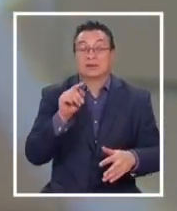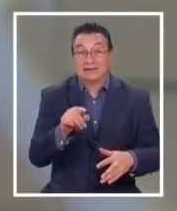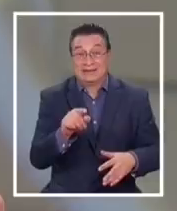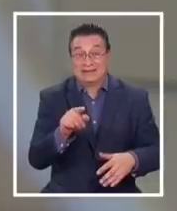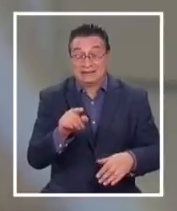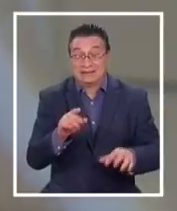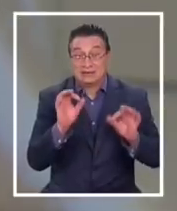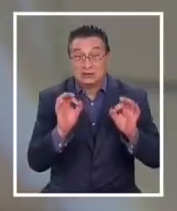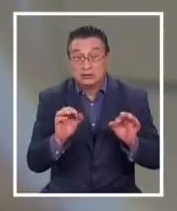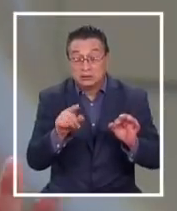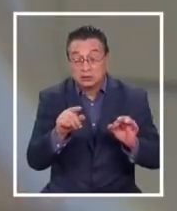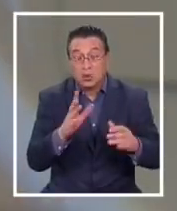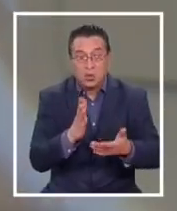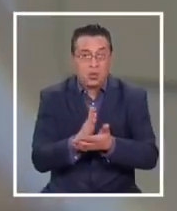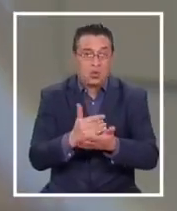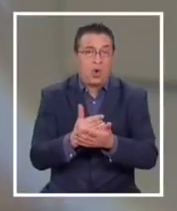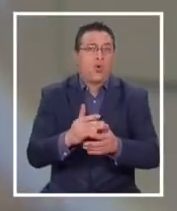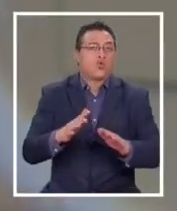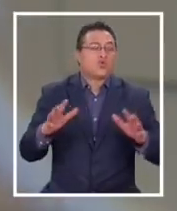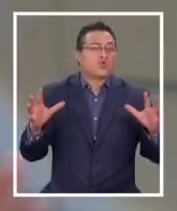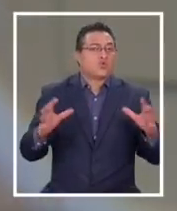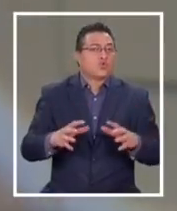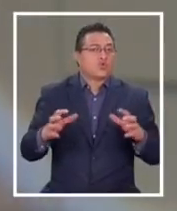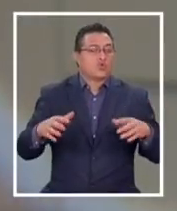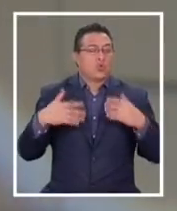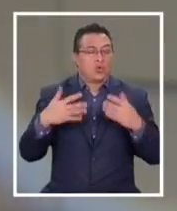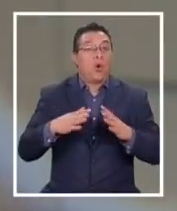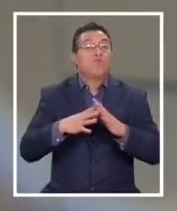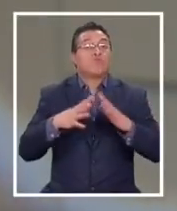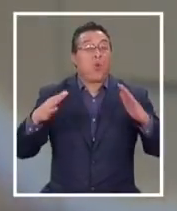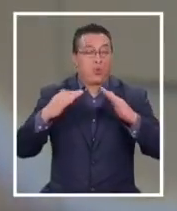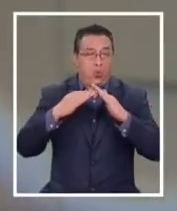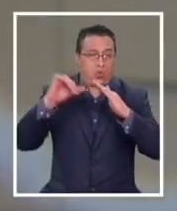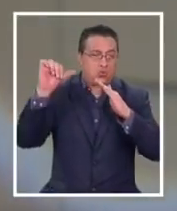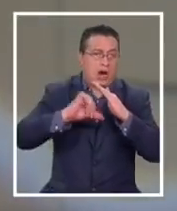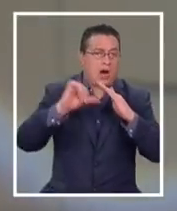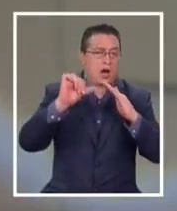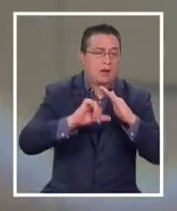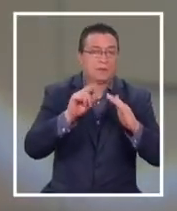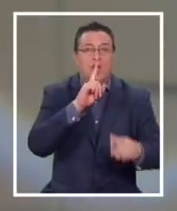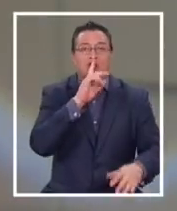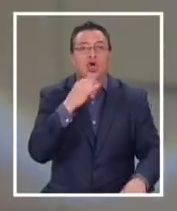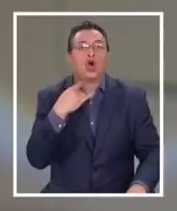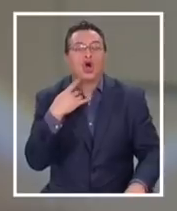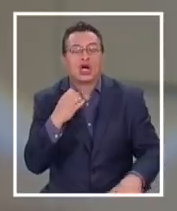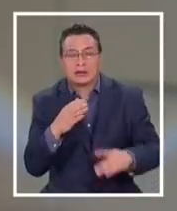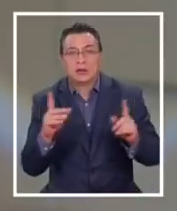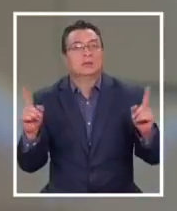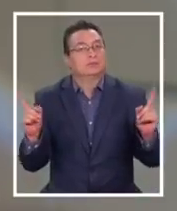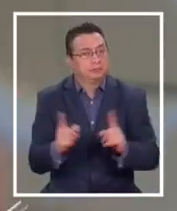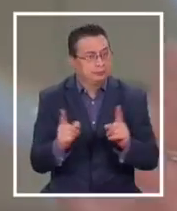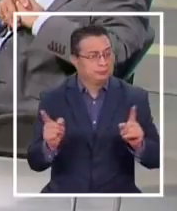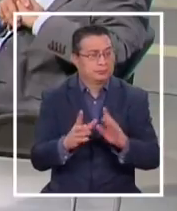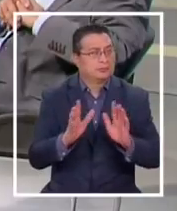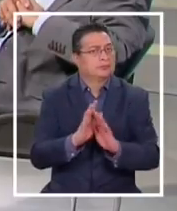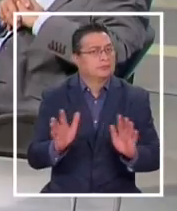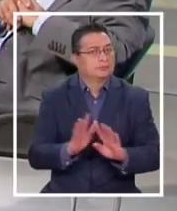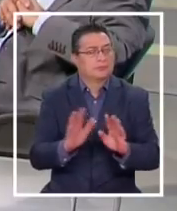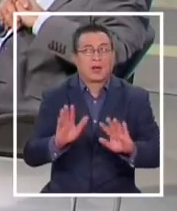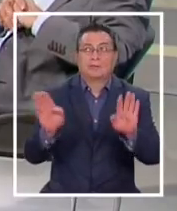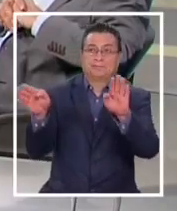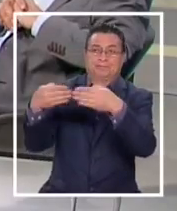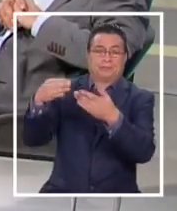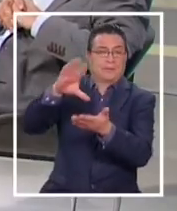ese minuto se adoptaron medidas muy duras, que fueron muchas cuarentenas, restricción al toque de queda, el cierre